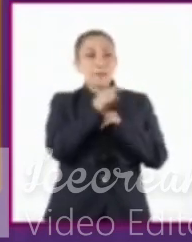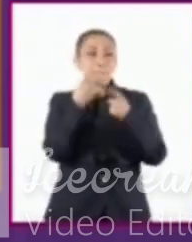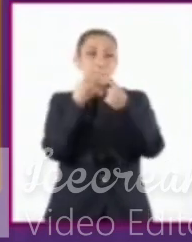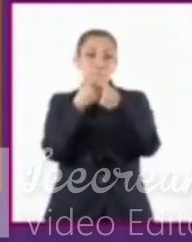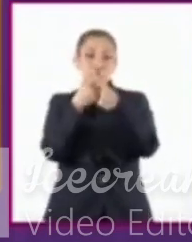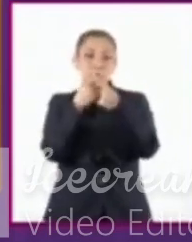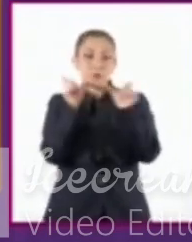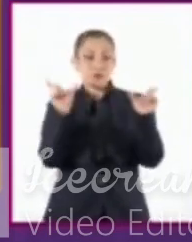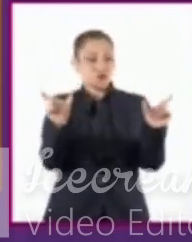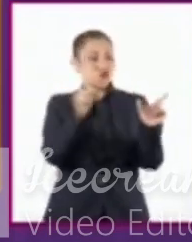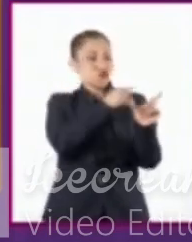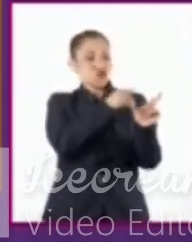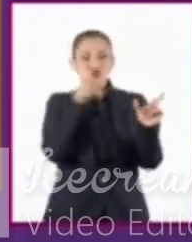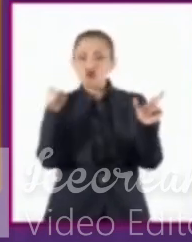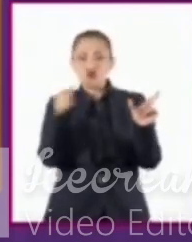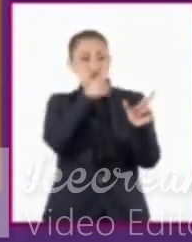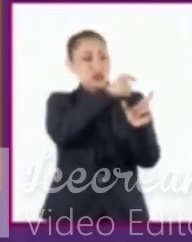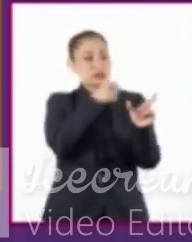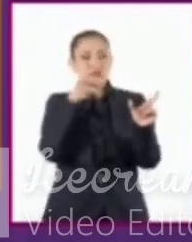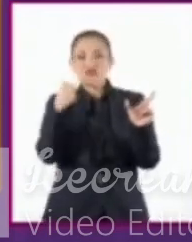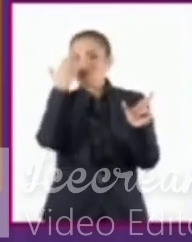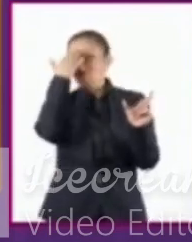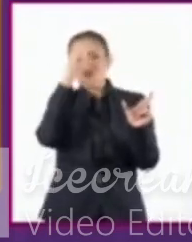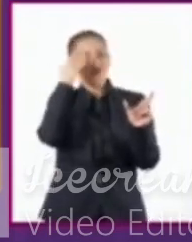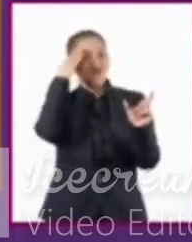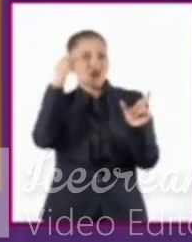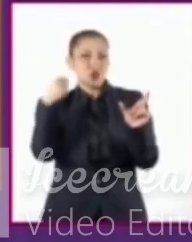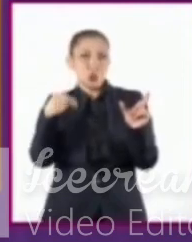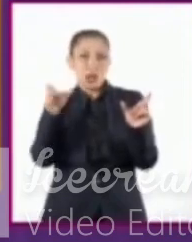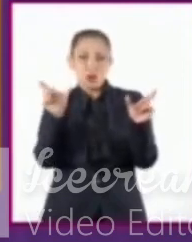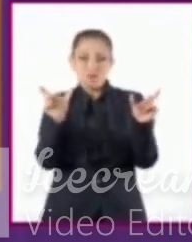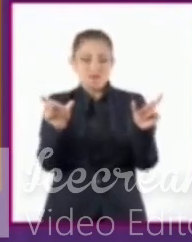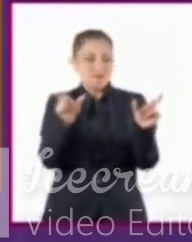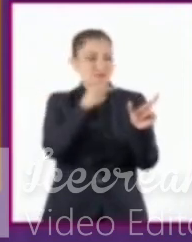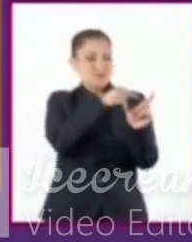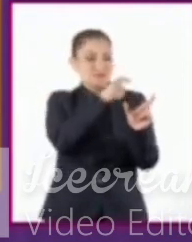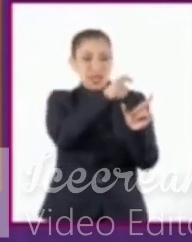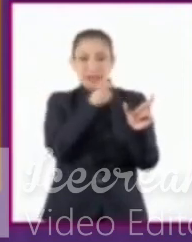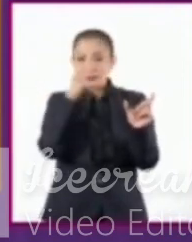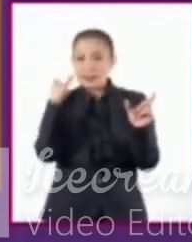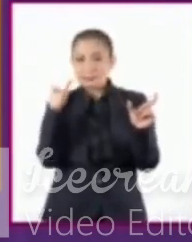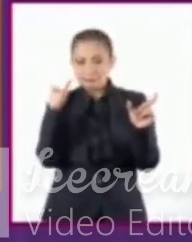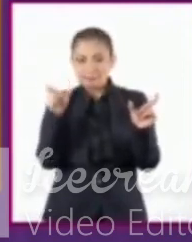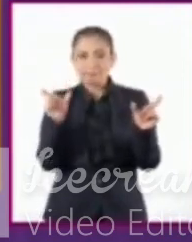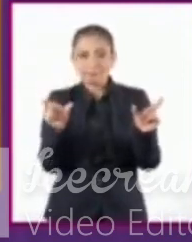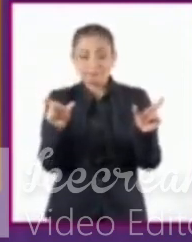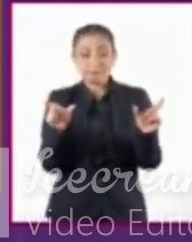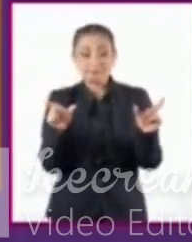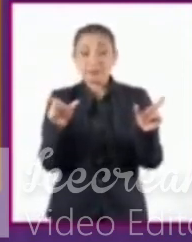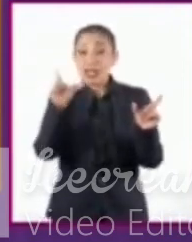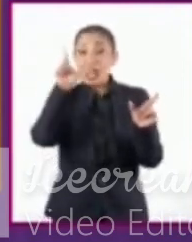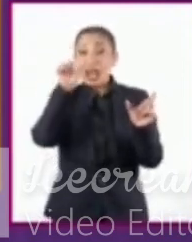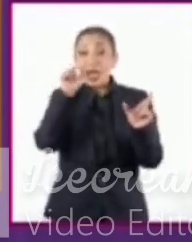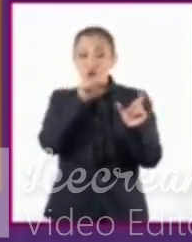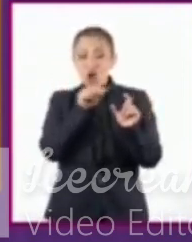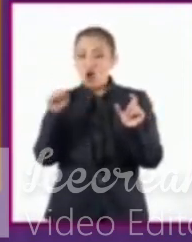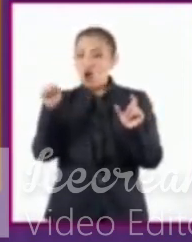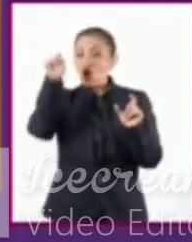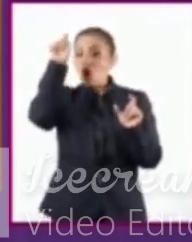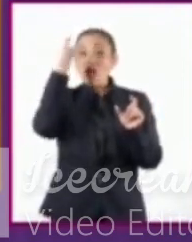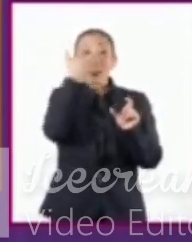multiplicación de dos incógnitas, en este caso, x por x. Y efectivamente, los lados serían de